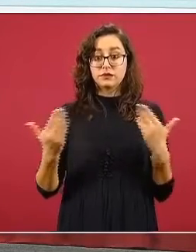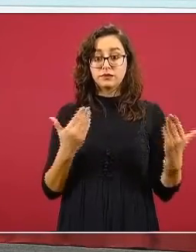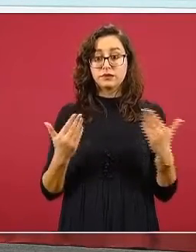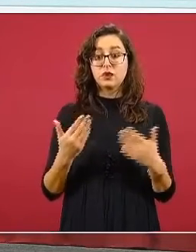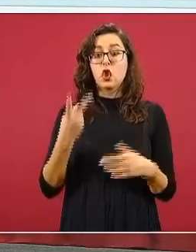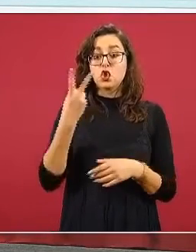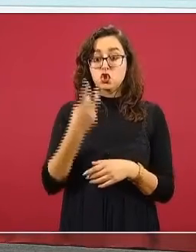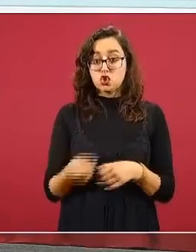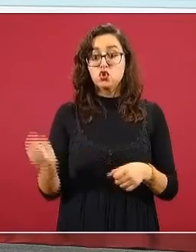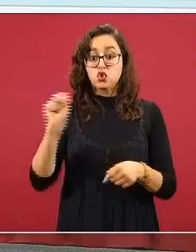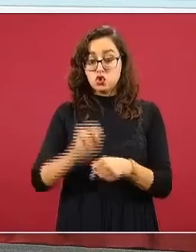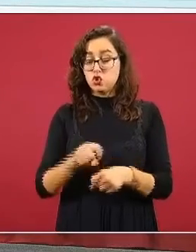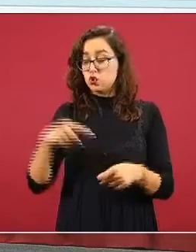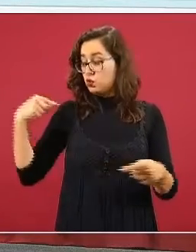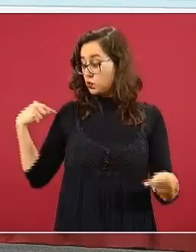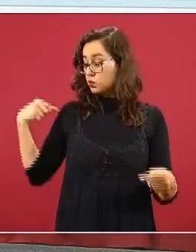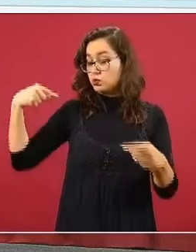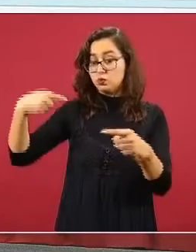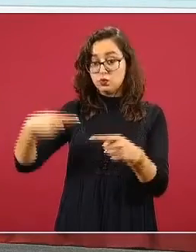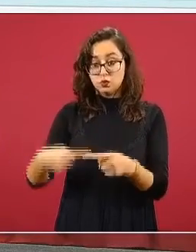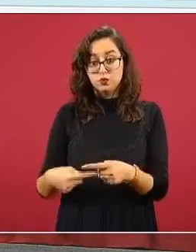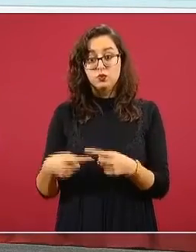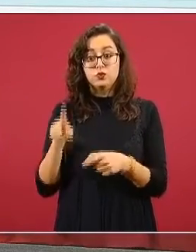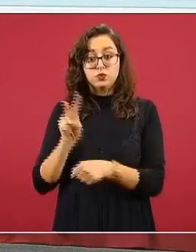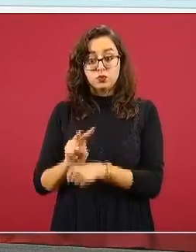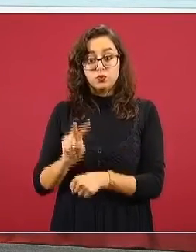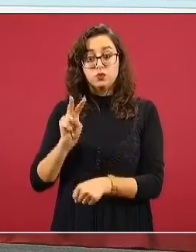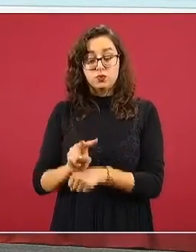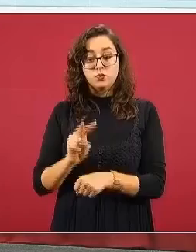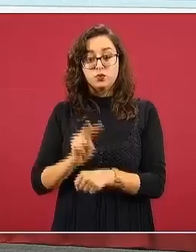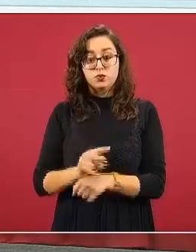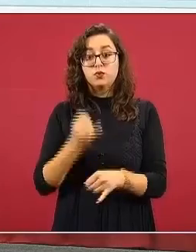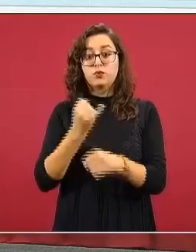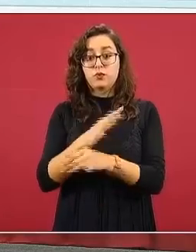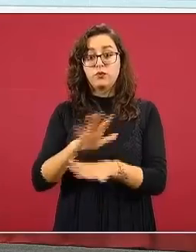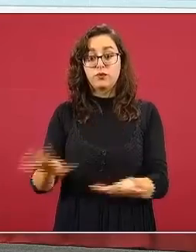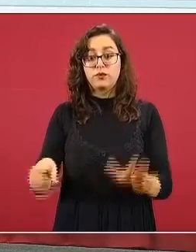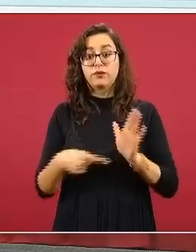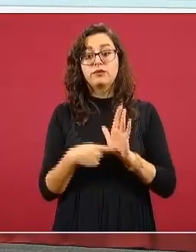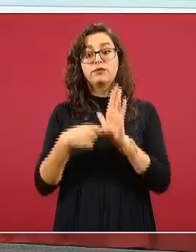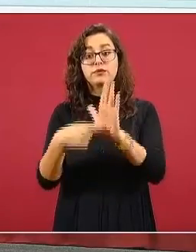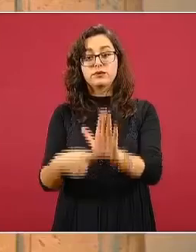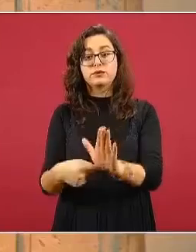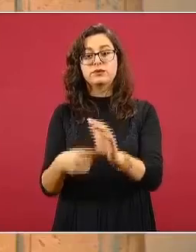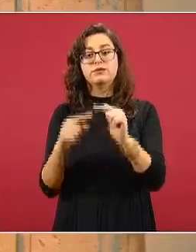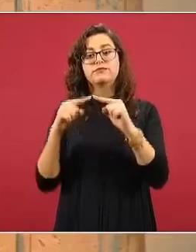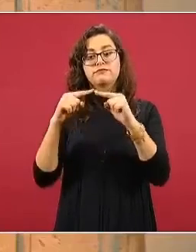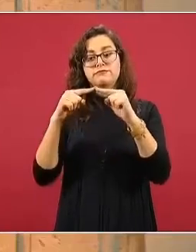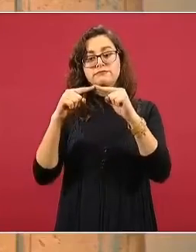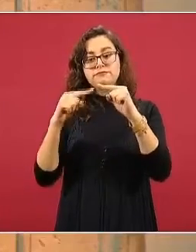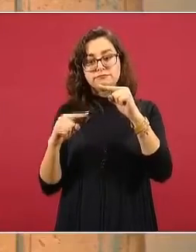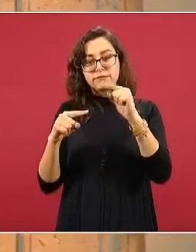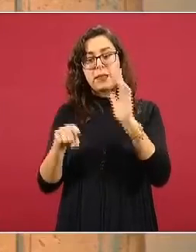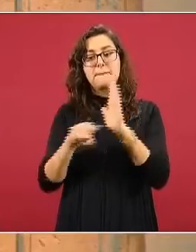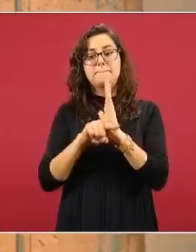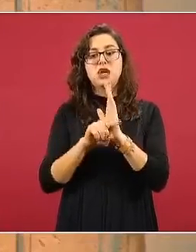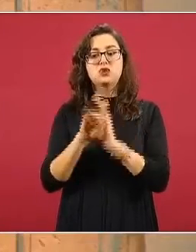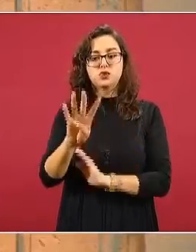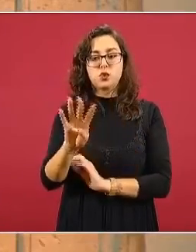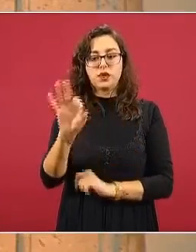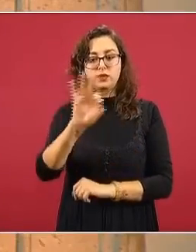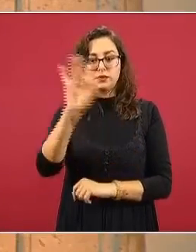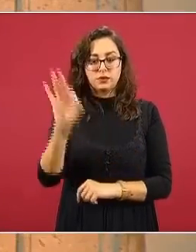2 semanas, y que es lo que hemos estado dando seguimiento puntual, tenemos todavía una reducción de menos